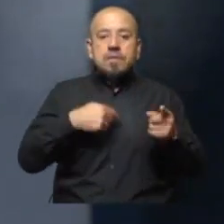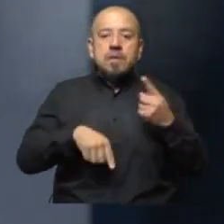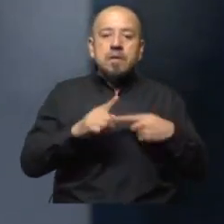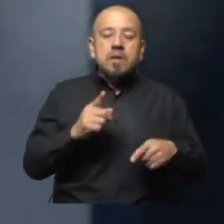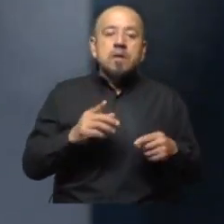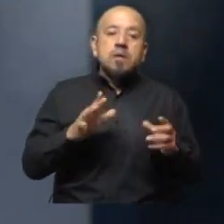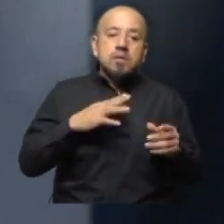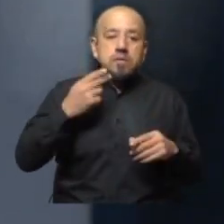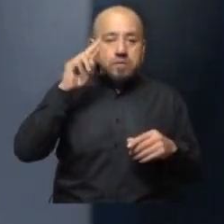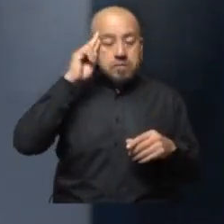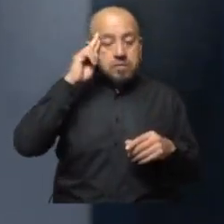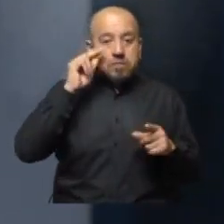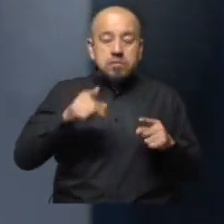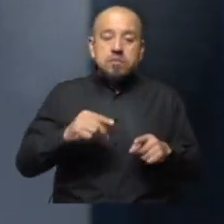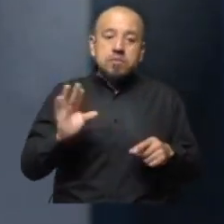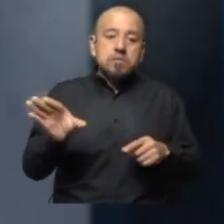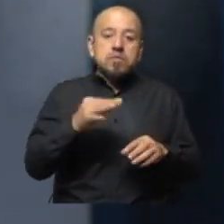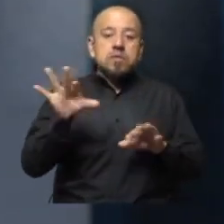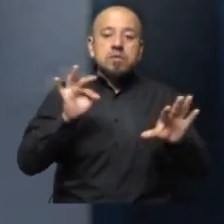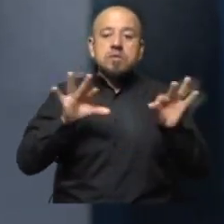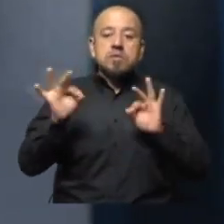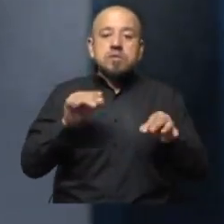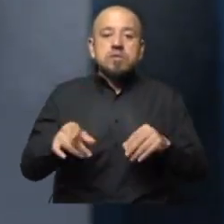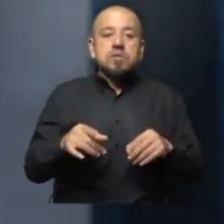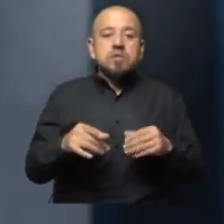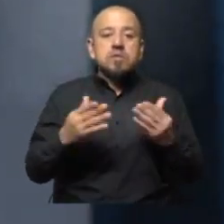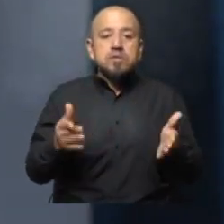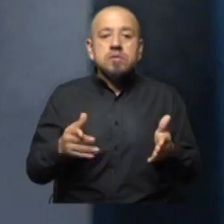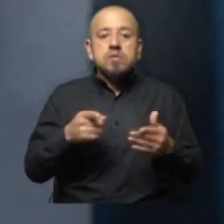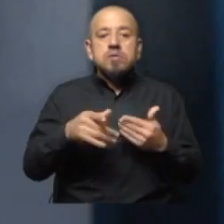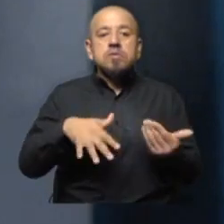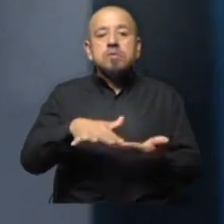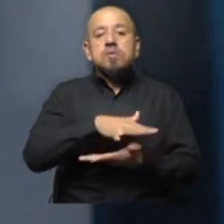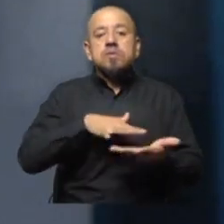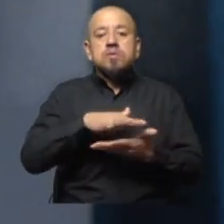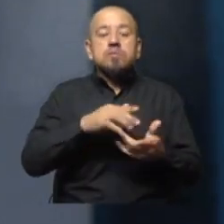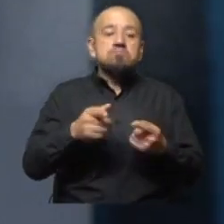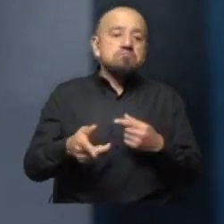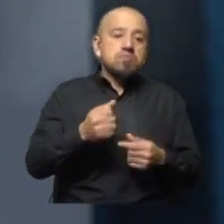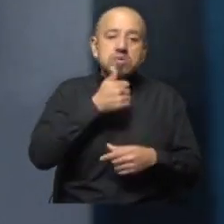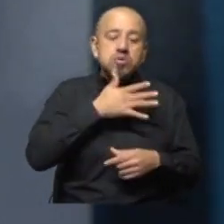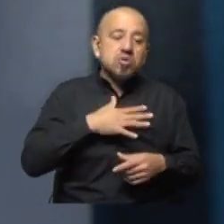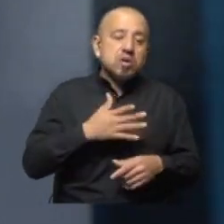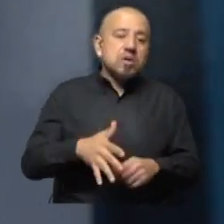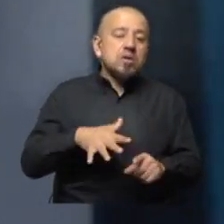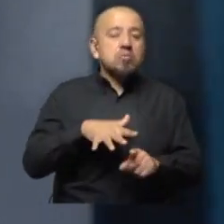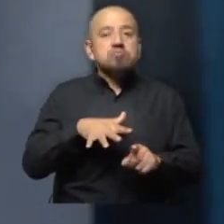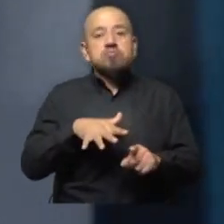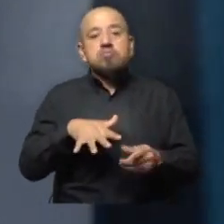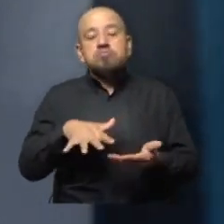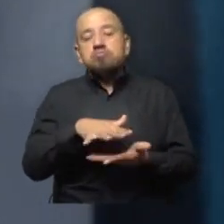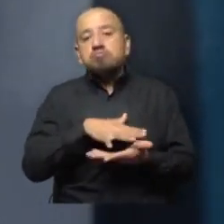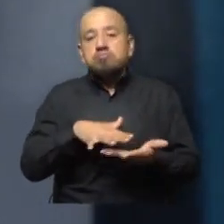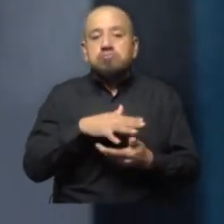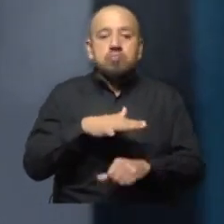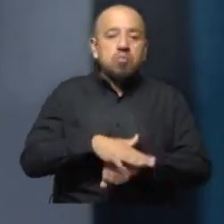respetuosa con todas las elecciones pero creo que es eso que es dentro de un contexto histórico en el que se normalizan ciertas cosas que son crueles